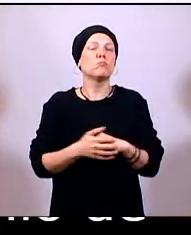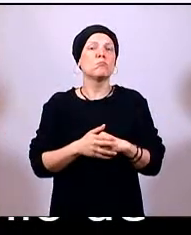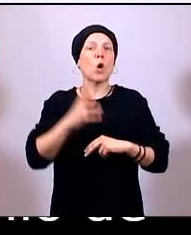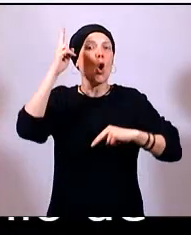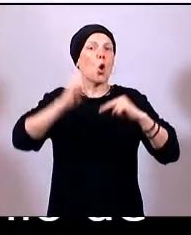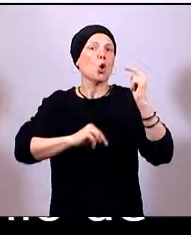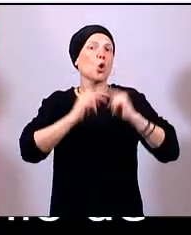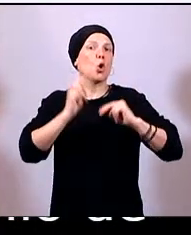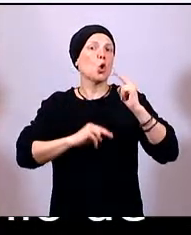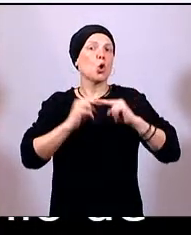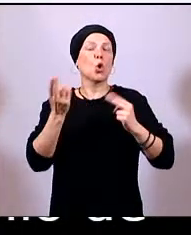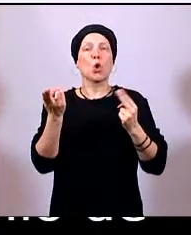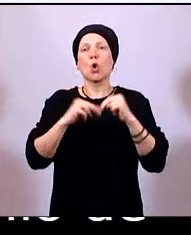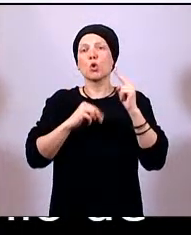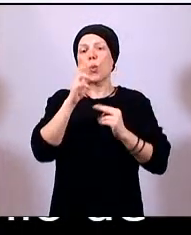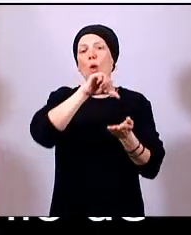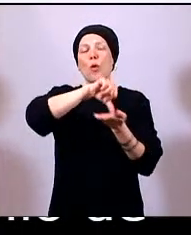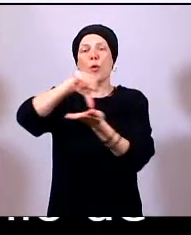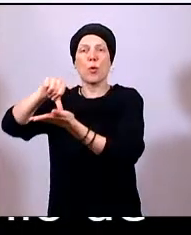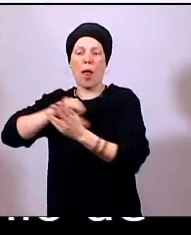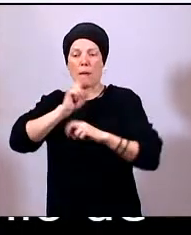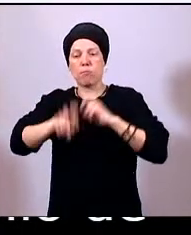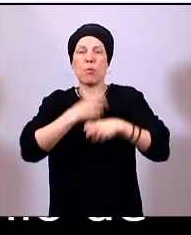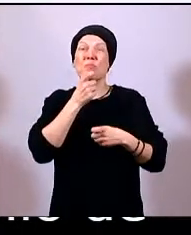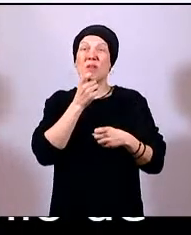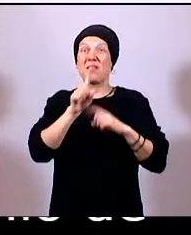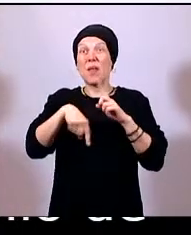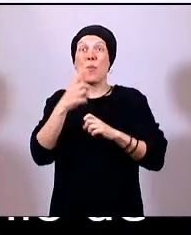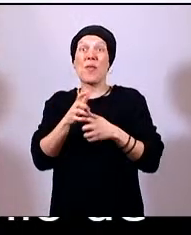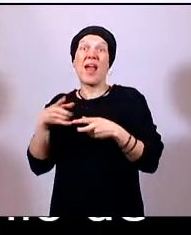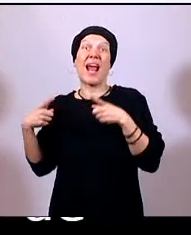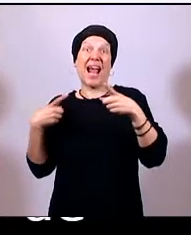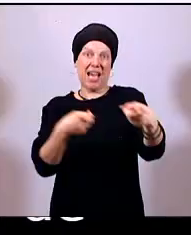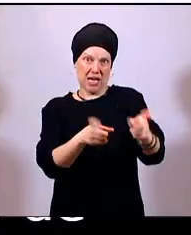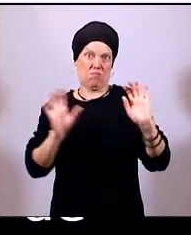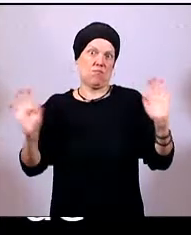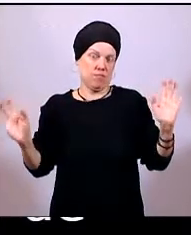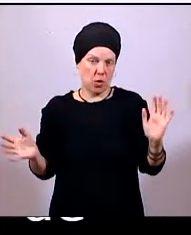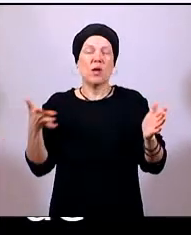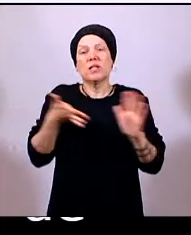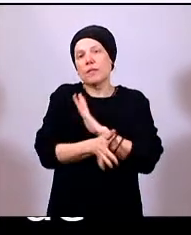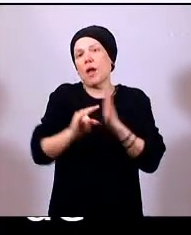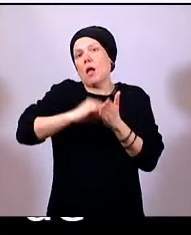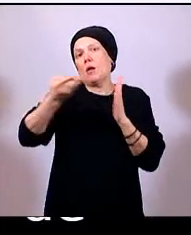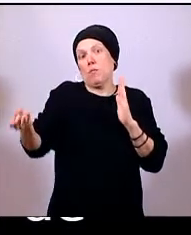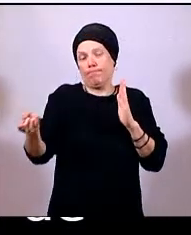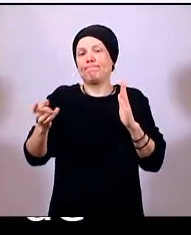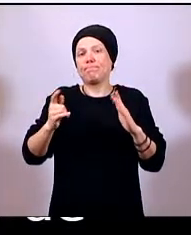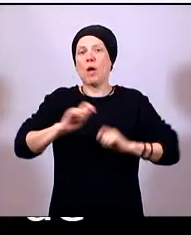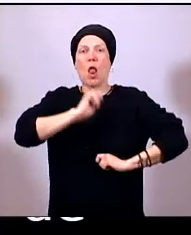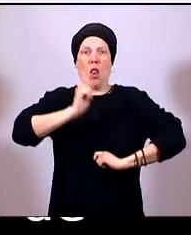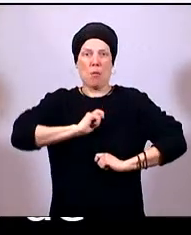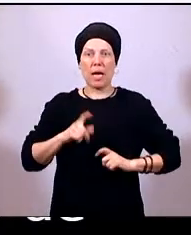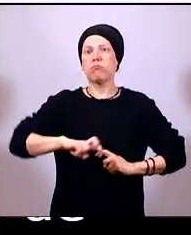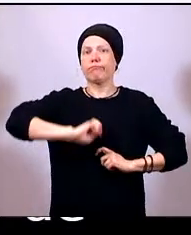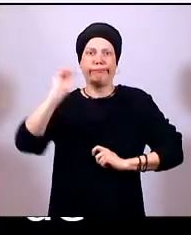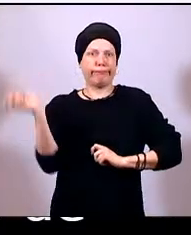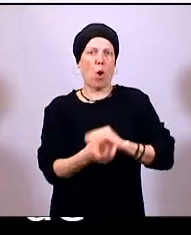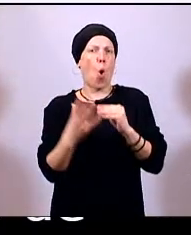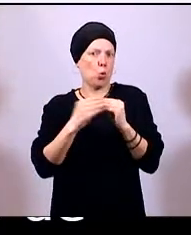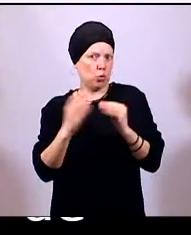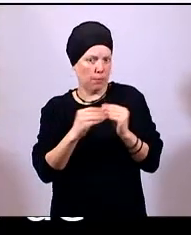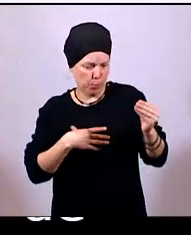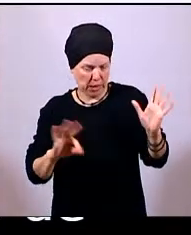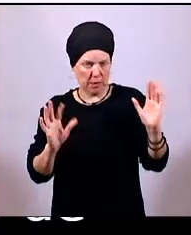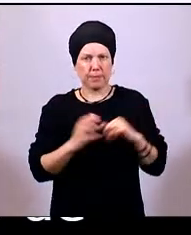reconstrucción de ciudades después de un conflicto bélico. Es decir, que hay multitud de tecnología civil que puede ser utilizada en